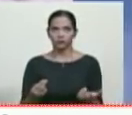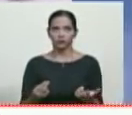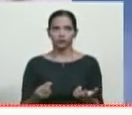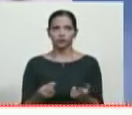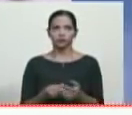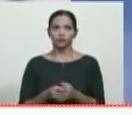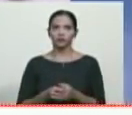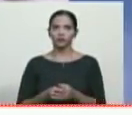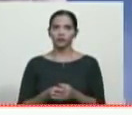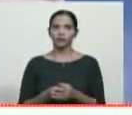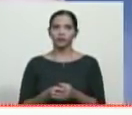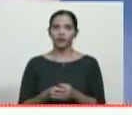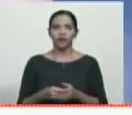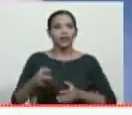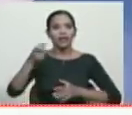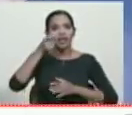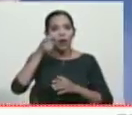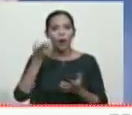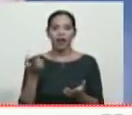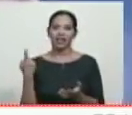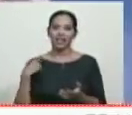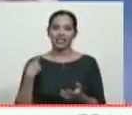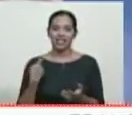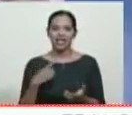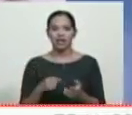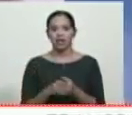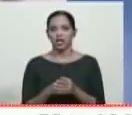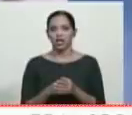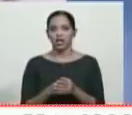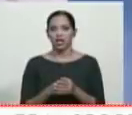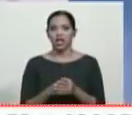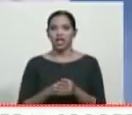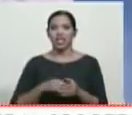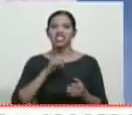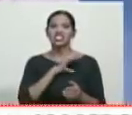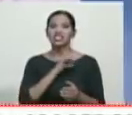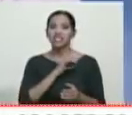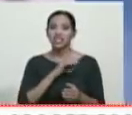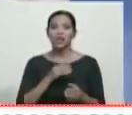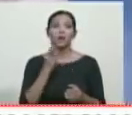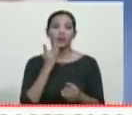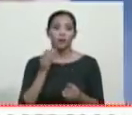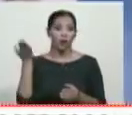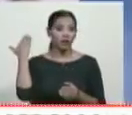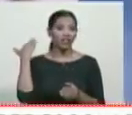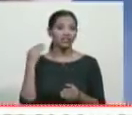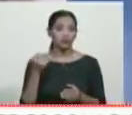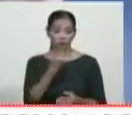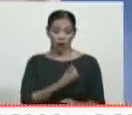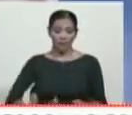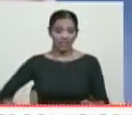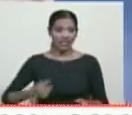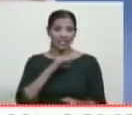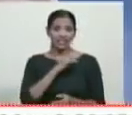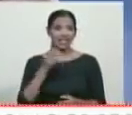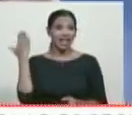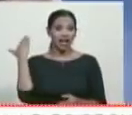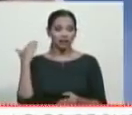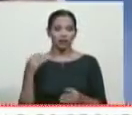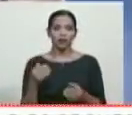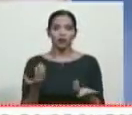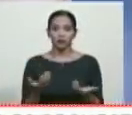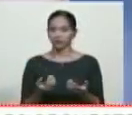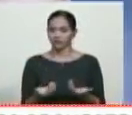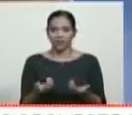la guardia que ella tiene en Chile, por ejemplo, cuando fue presidenta, pueda estar armada. O sea, cuerpos de